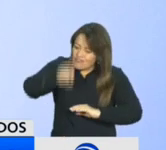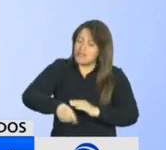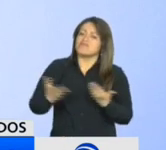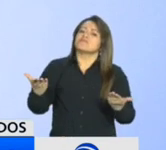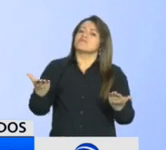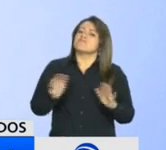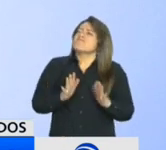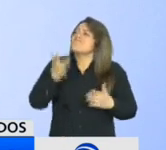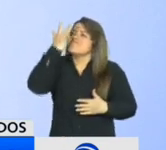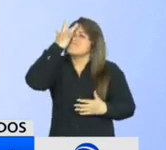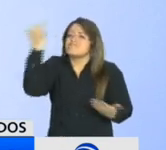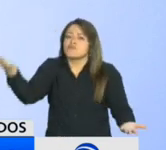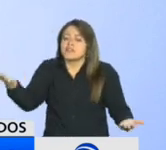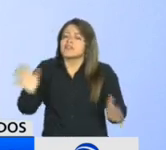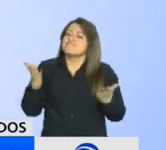qué?